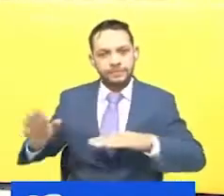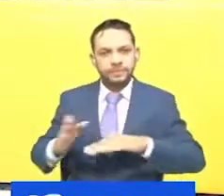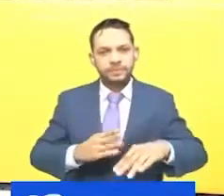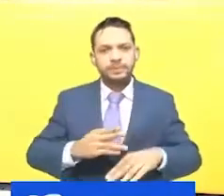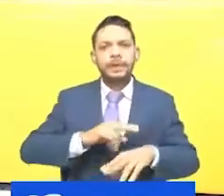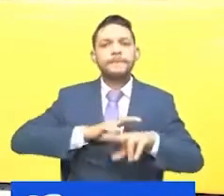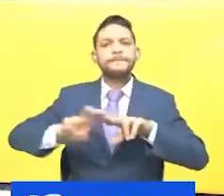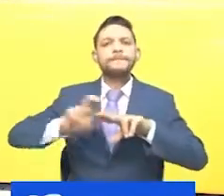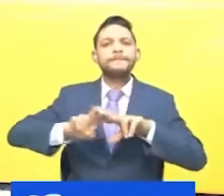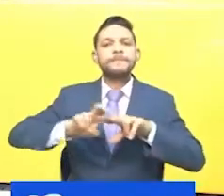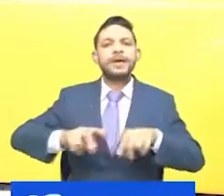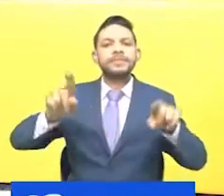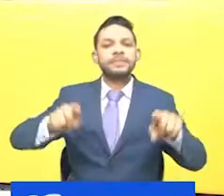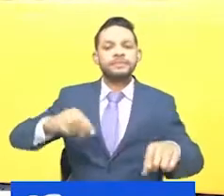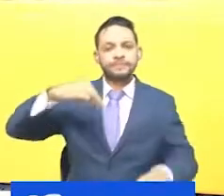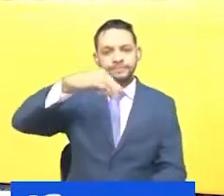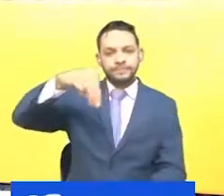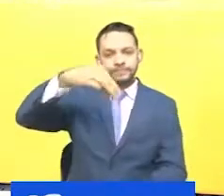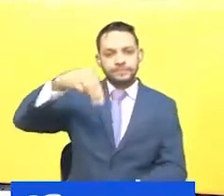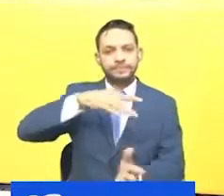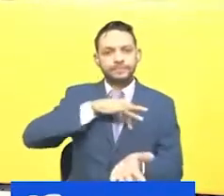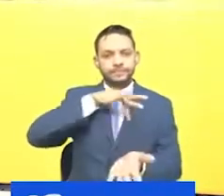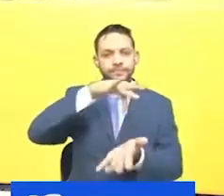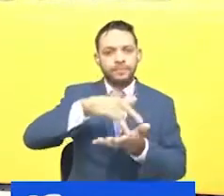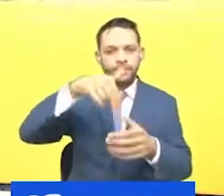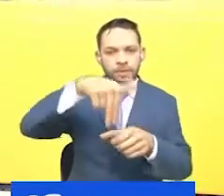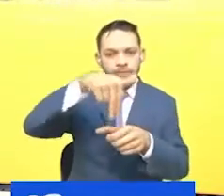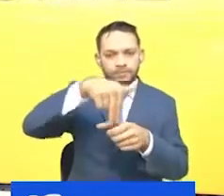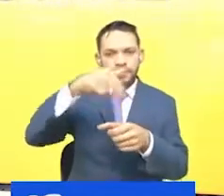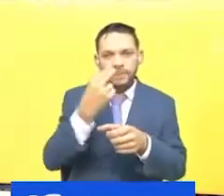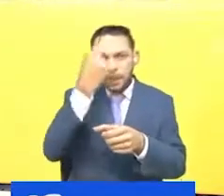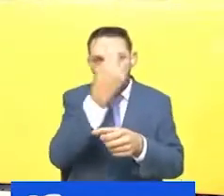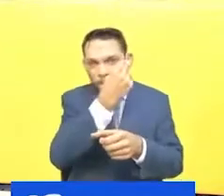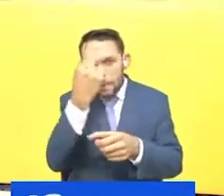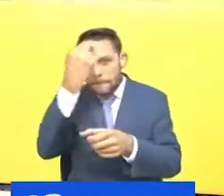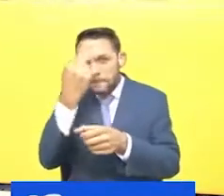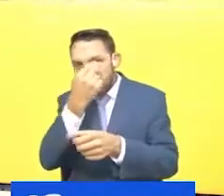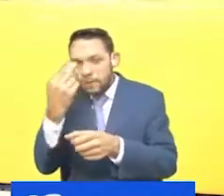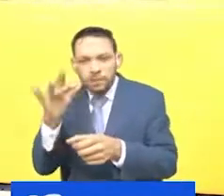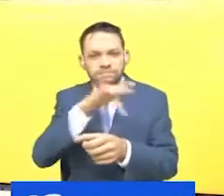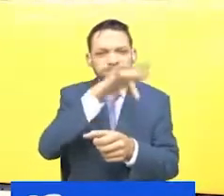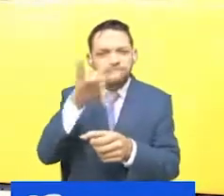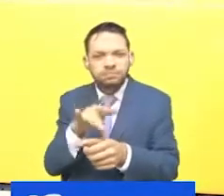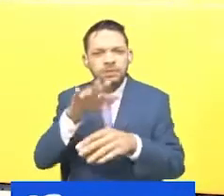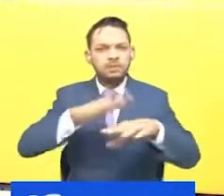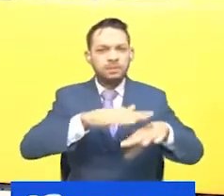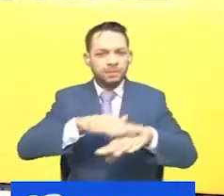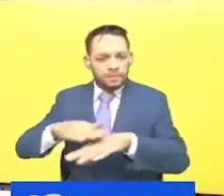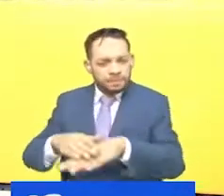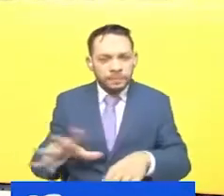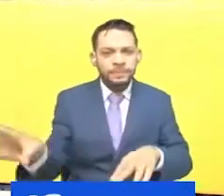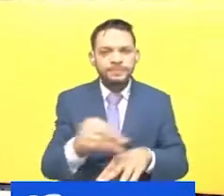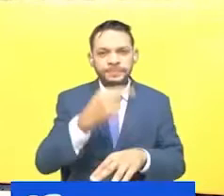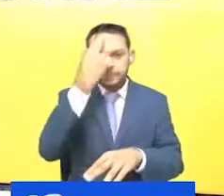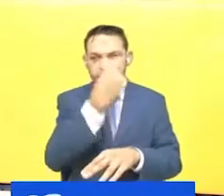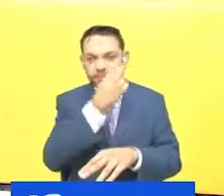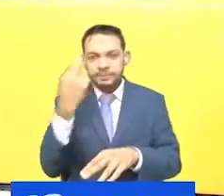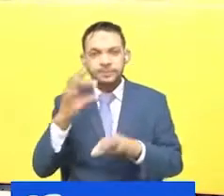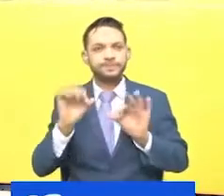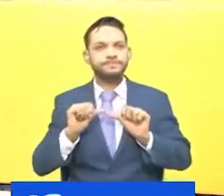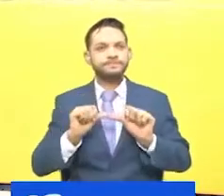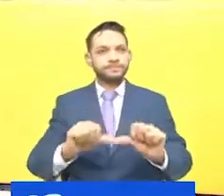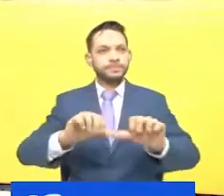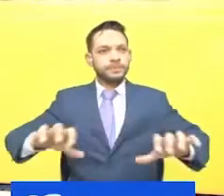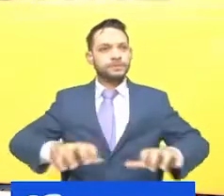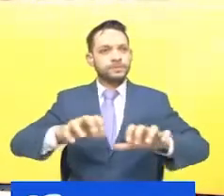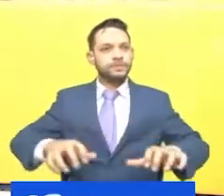manizaleños salieron este miércoles a la imposición de la Santa Ceniza como inicio de la tradicional cuaresma. El llamado de la Iglesia Católica fue a buscar